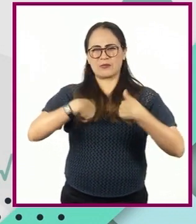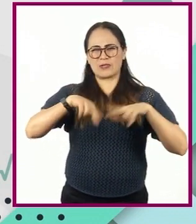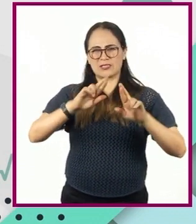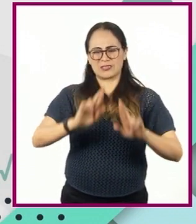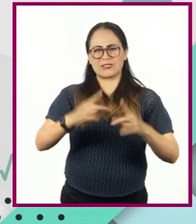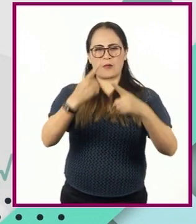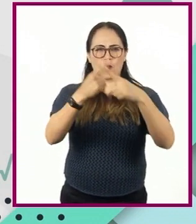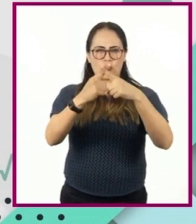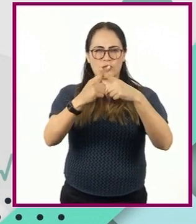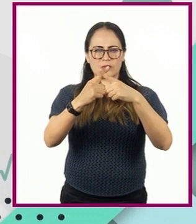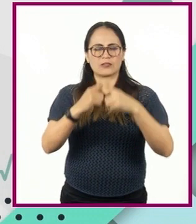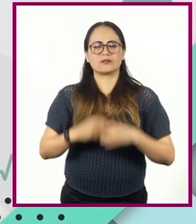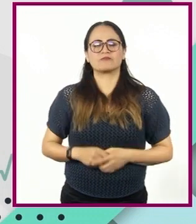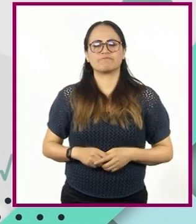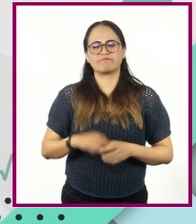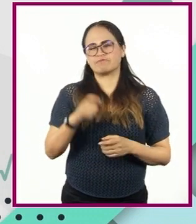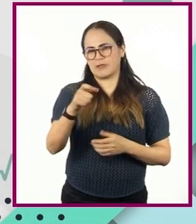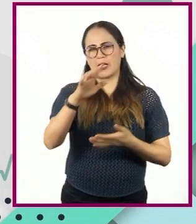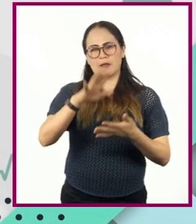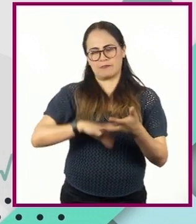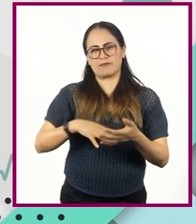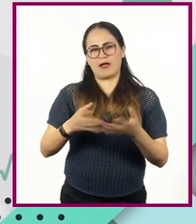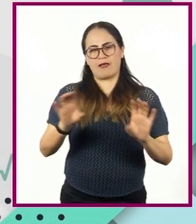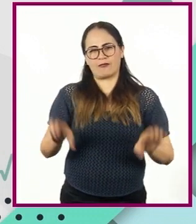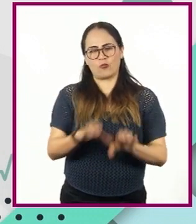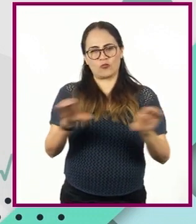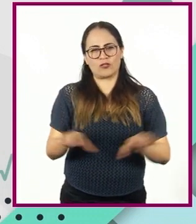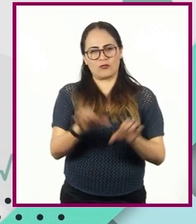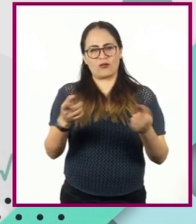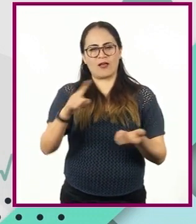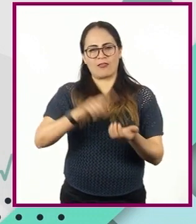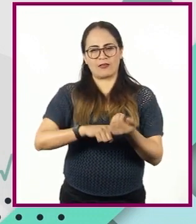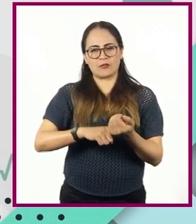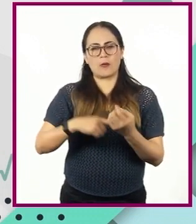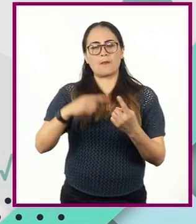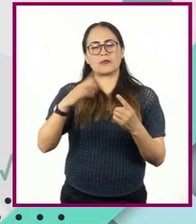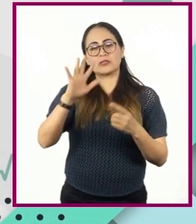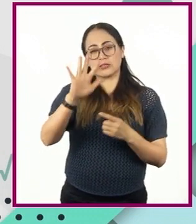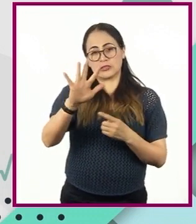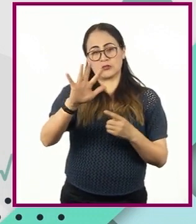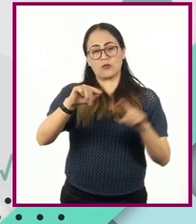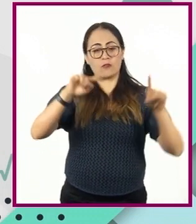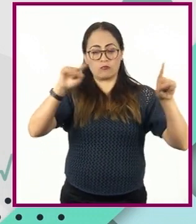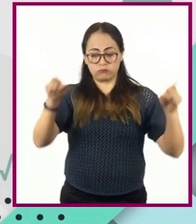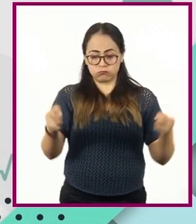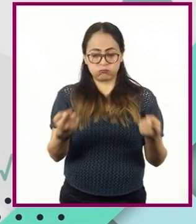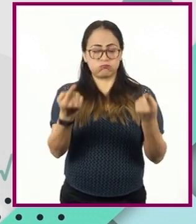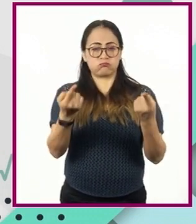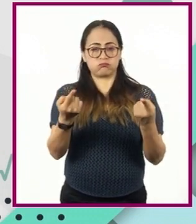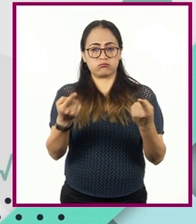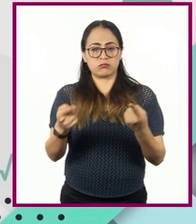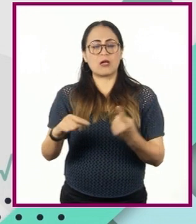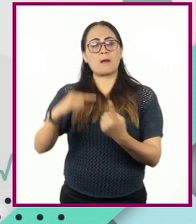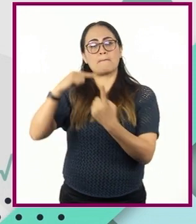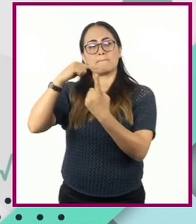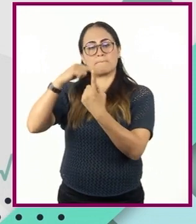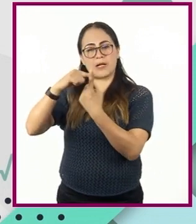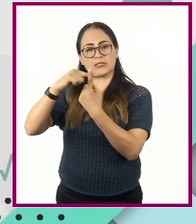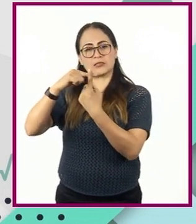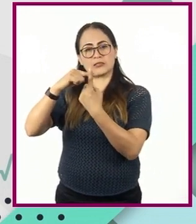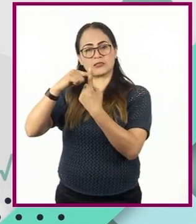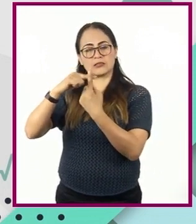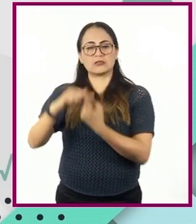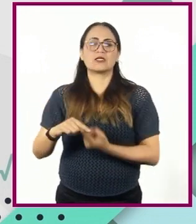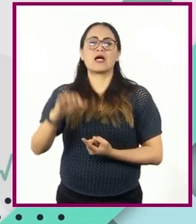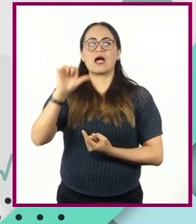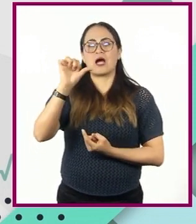de la multiplicación en una hoja de cálculo, y el número 5. Se cierran paréntesis, luego el signo más